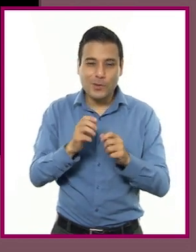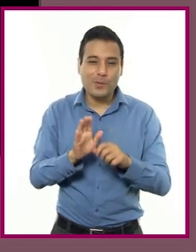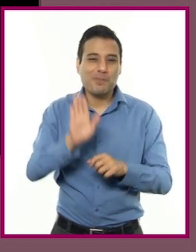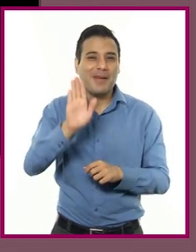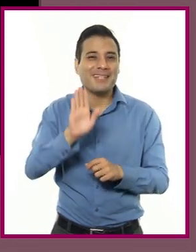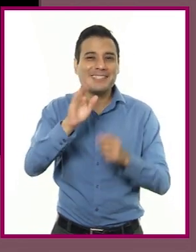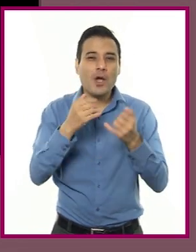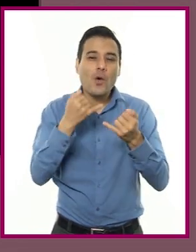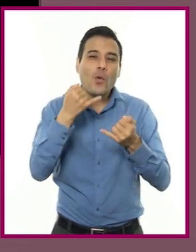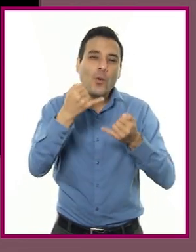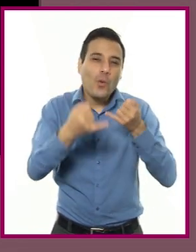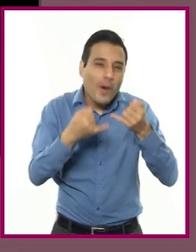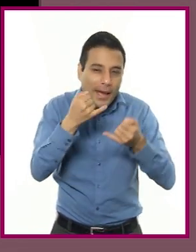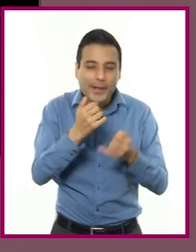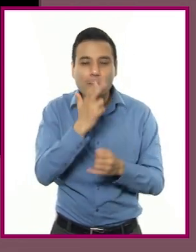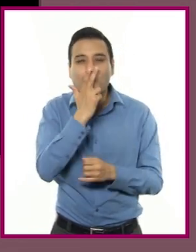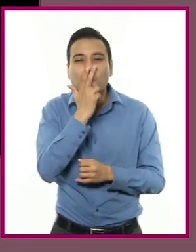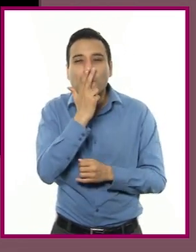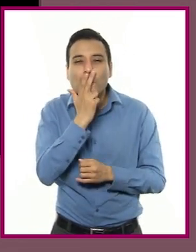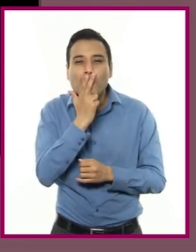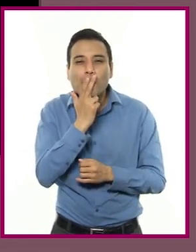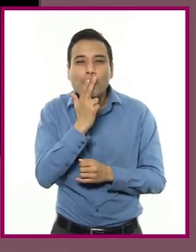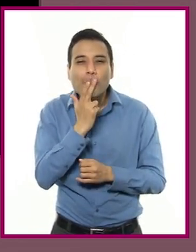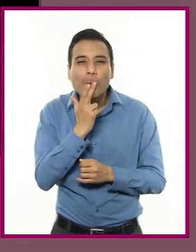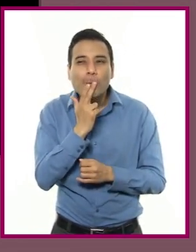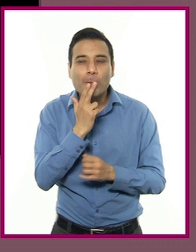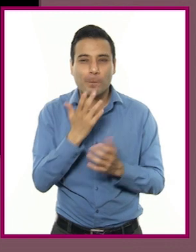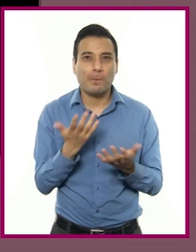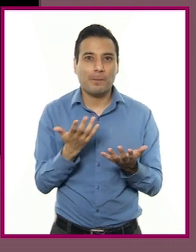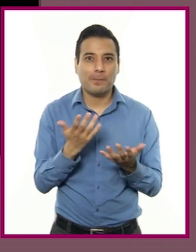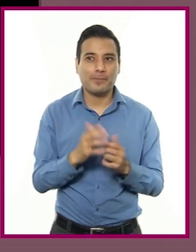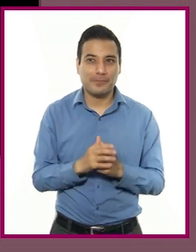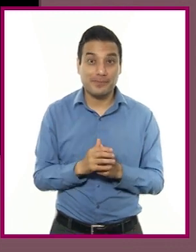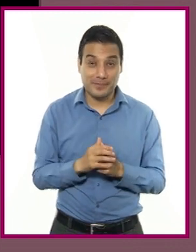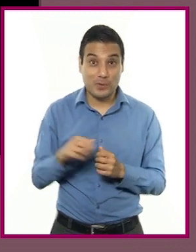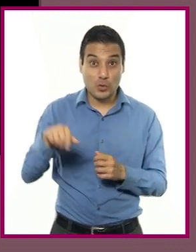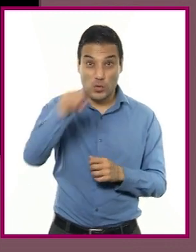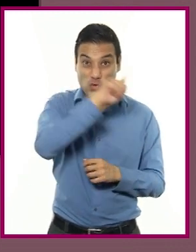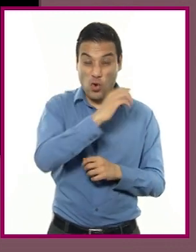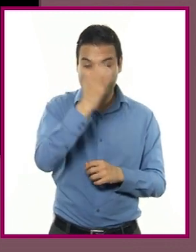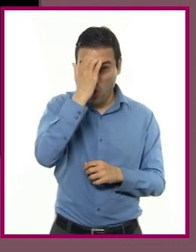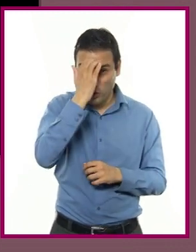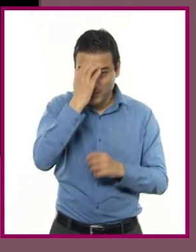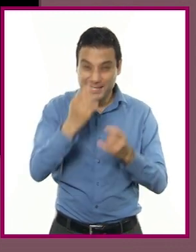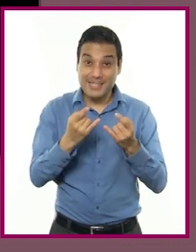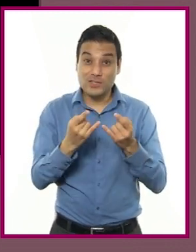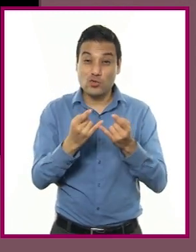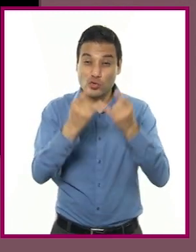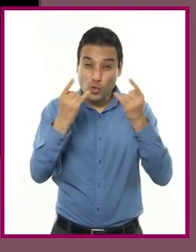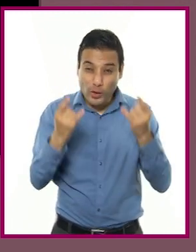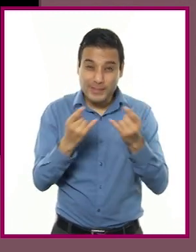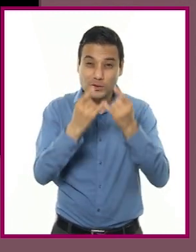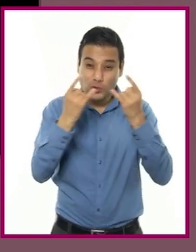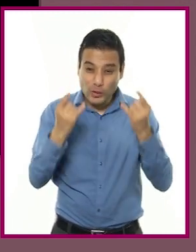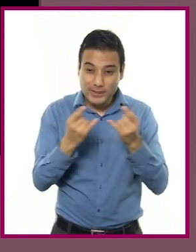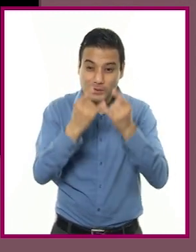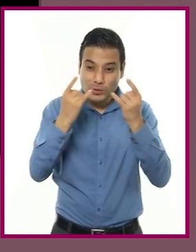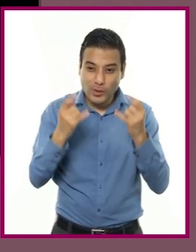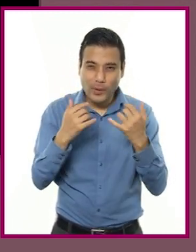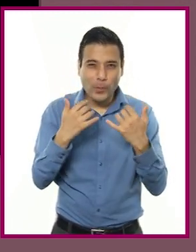que es muy dulce, y vemos todo lo que está detrás, toda una ruta y toda